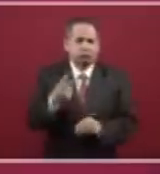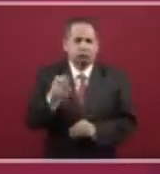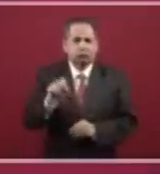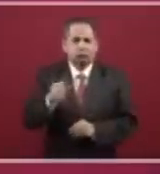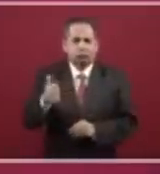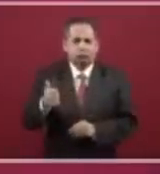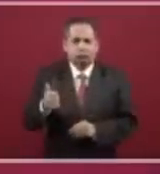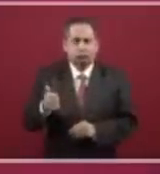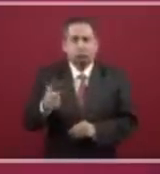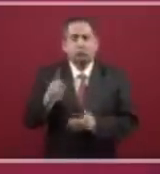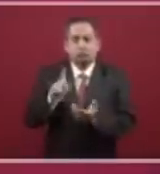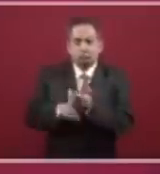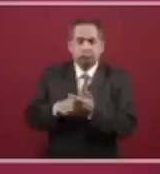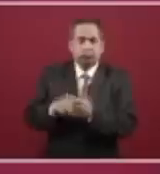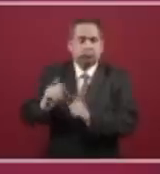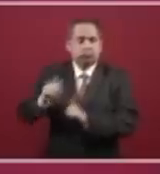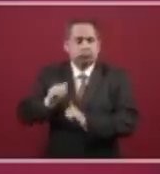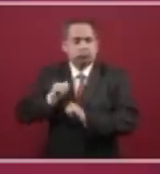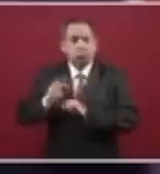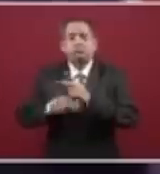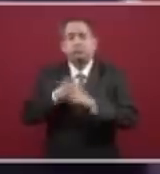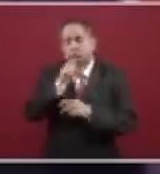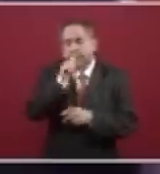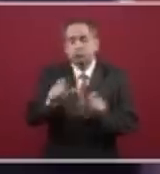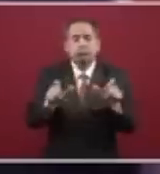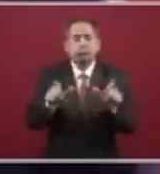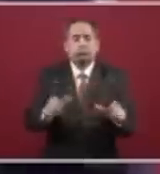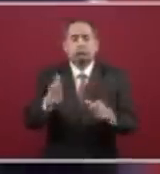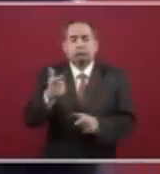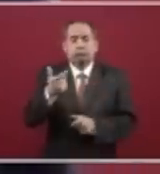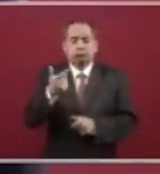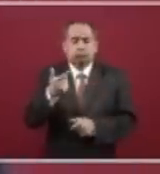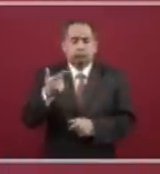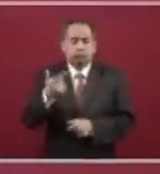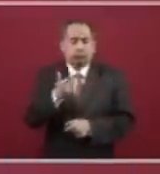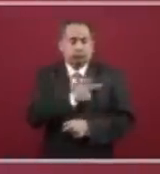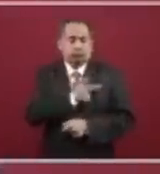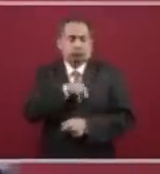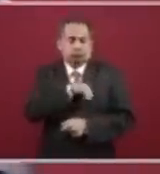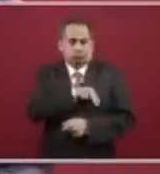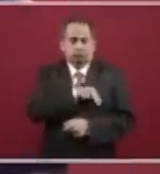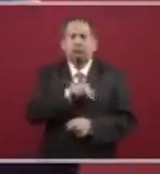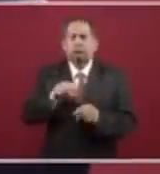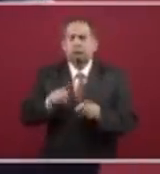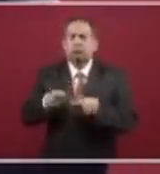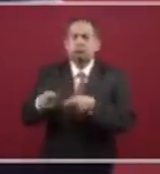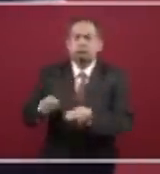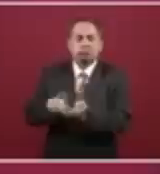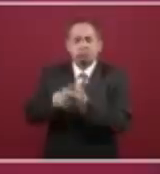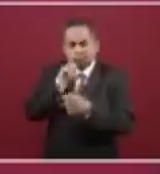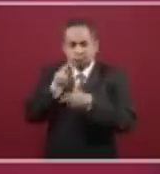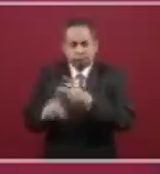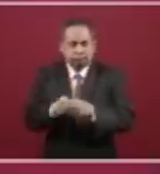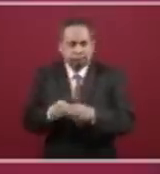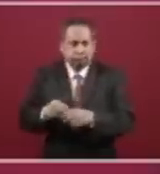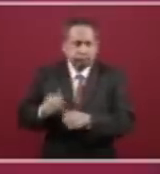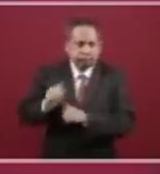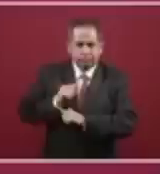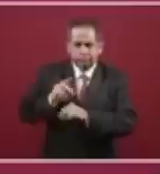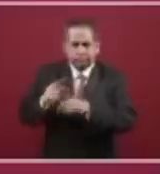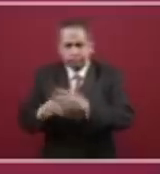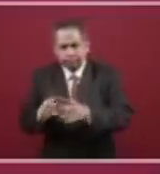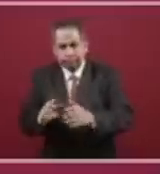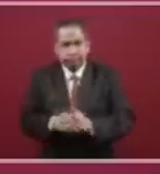van a haber elementos de la guardia nacional en cada una de estas coordinaciones entonces la